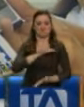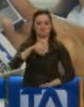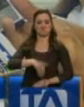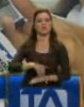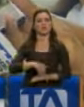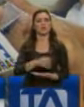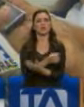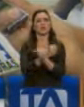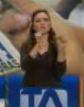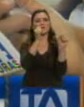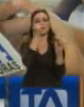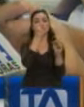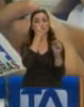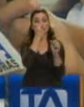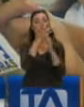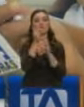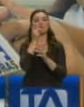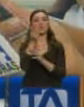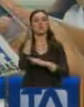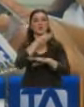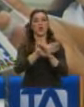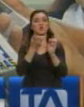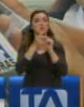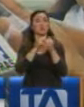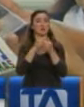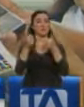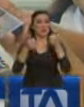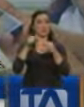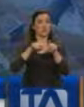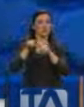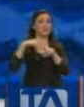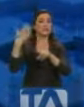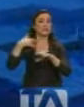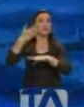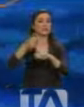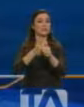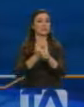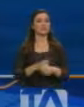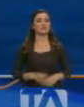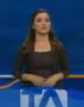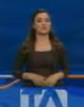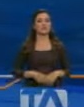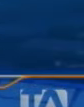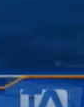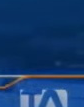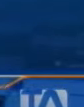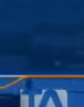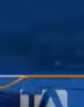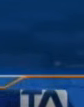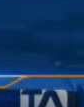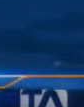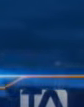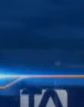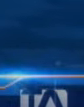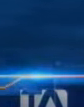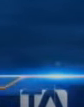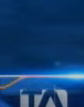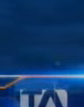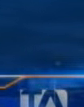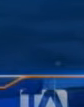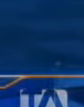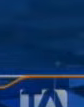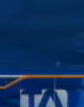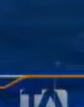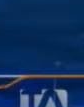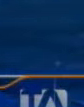público. Lo estamos anteponiendo inclusive un año preelectoral que básicamente nos podíamos haber quedado callados. Y es que esos 41 millones de dólares que se esperan sean devueltos por